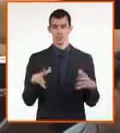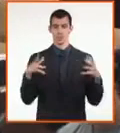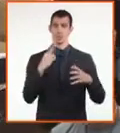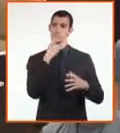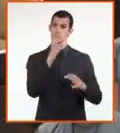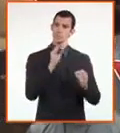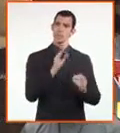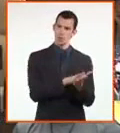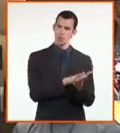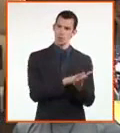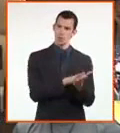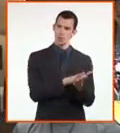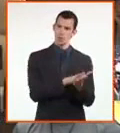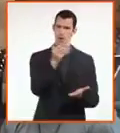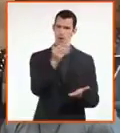Formarnos en nuevas